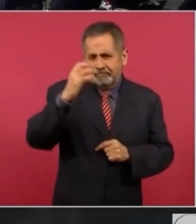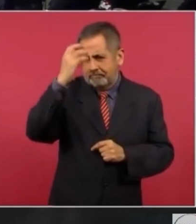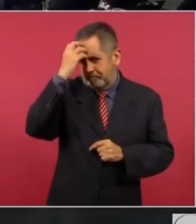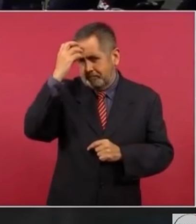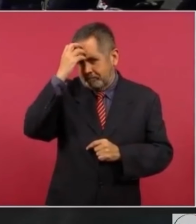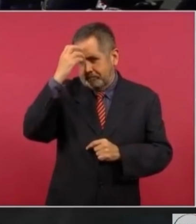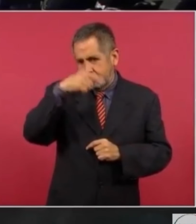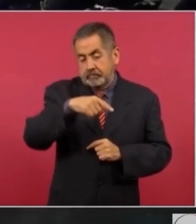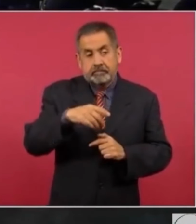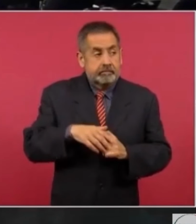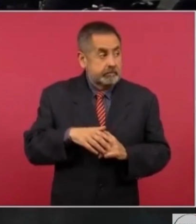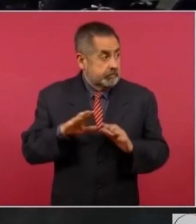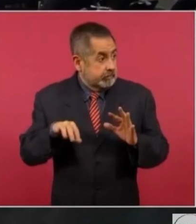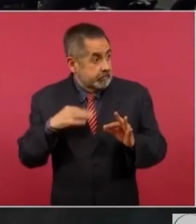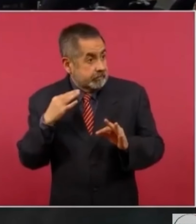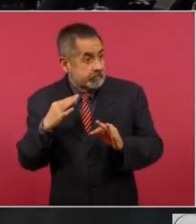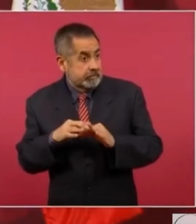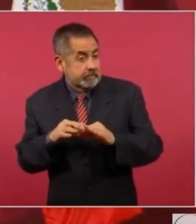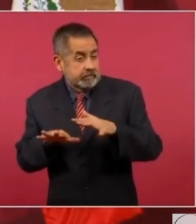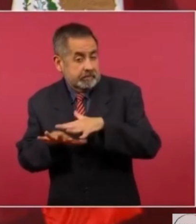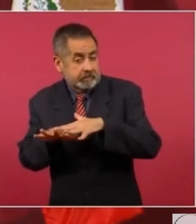Y ya cuando estemos todos así,